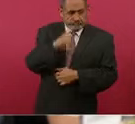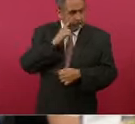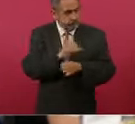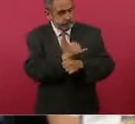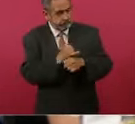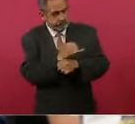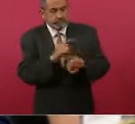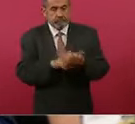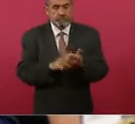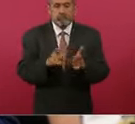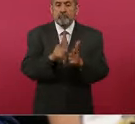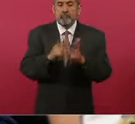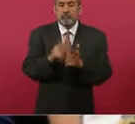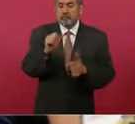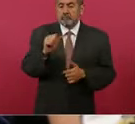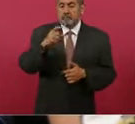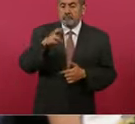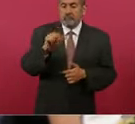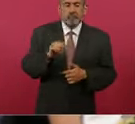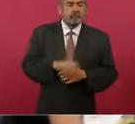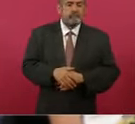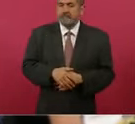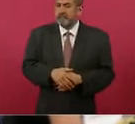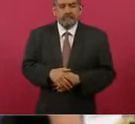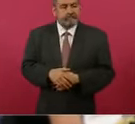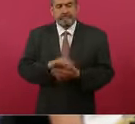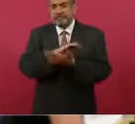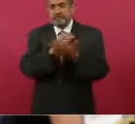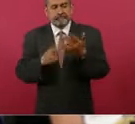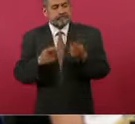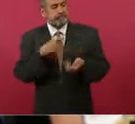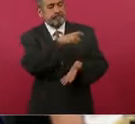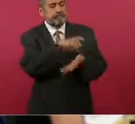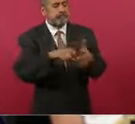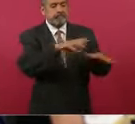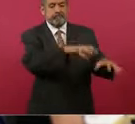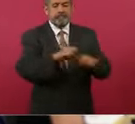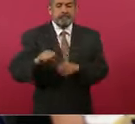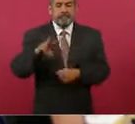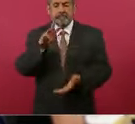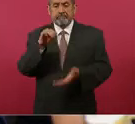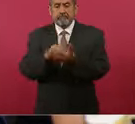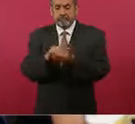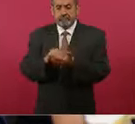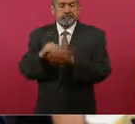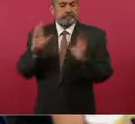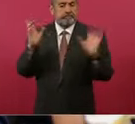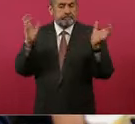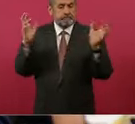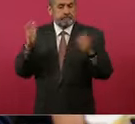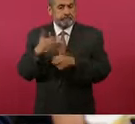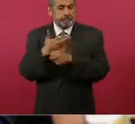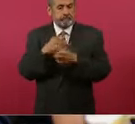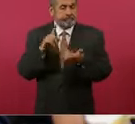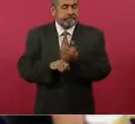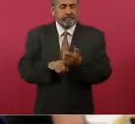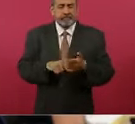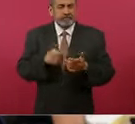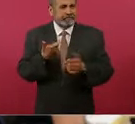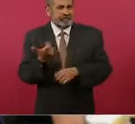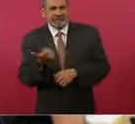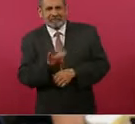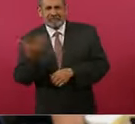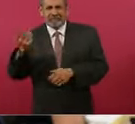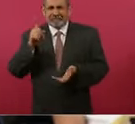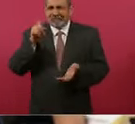Andrade. Le informo, presidente, ya se operó la compra de 3,000 patrullas con anexos direccionados y prácticas monopólicas con un sobreprecio